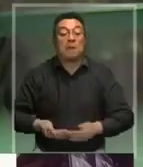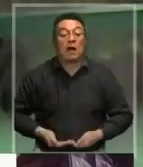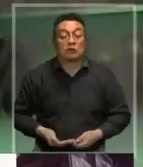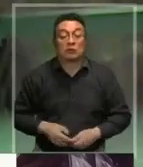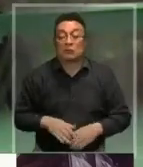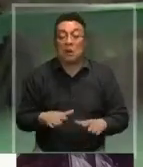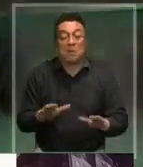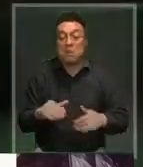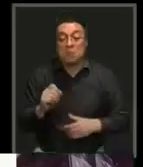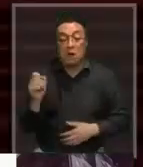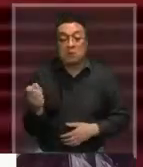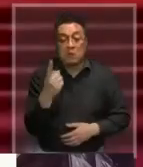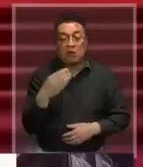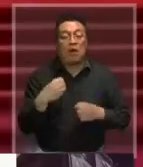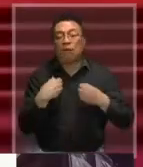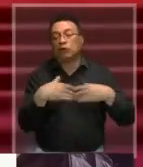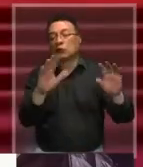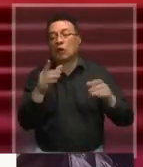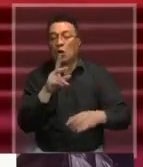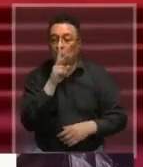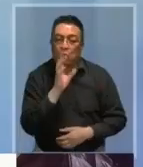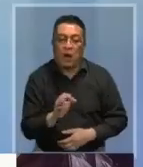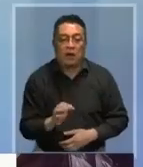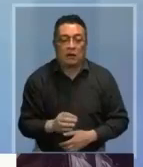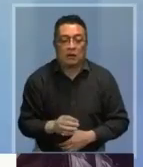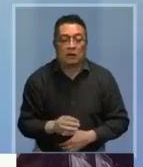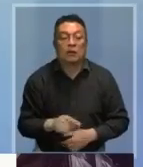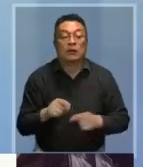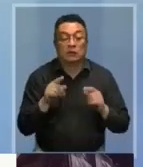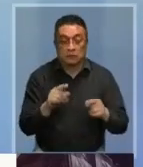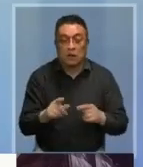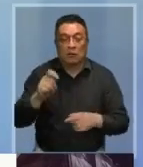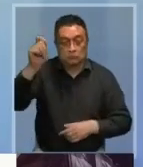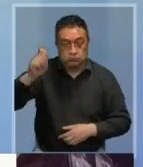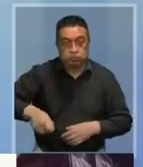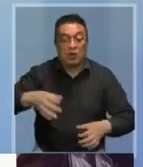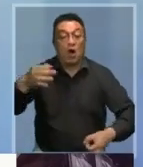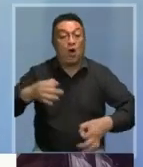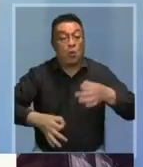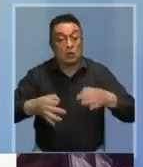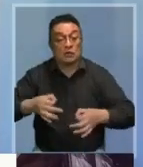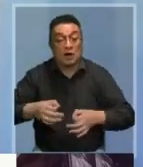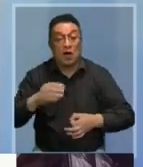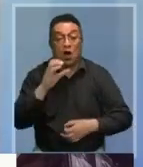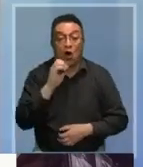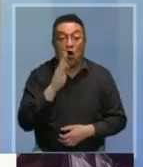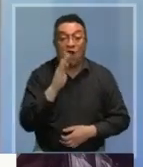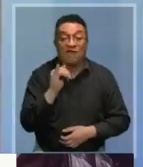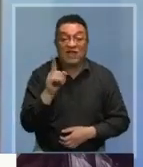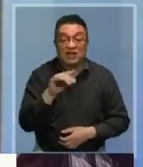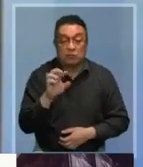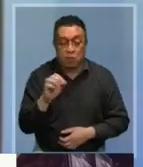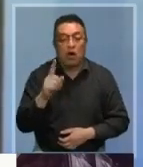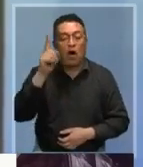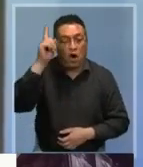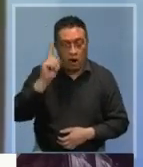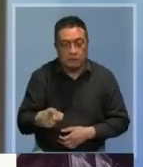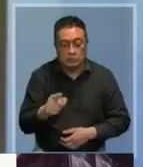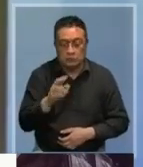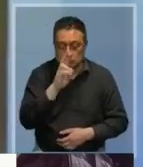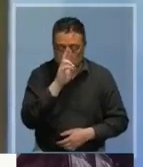primero también me dejó solo por medio de una resolu jud casova se vio obligado a